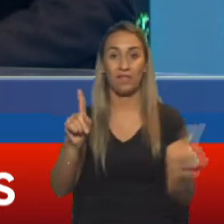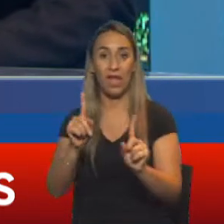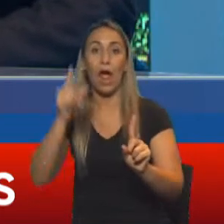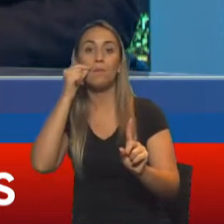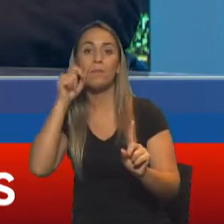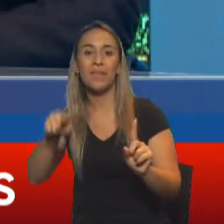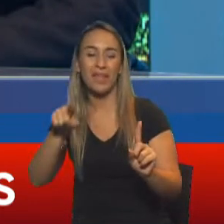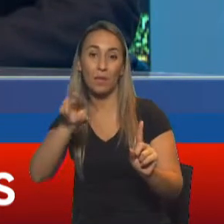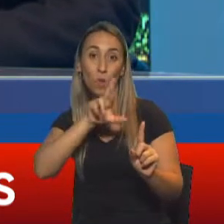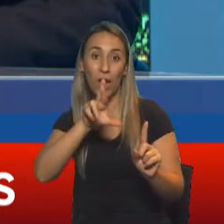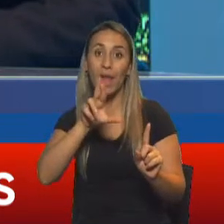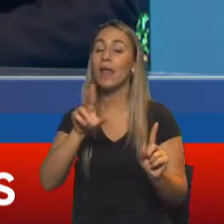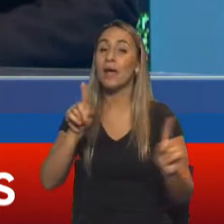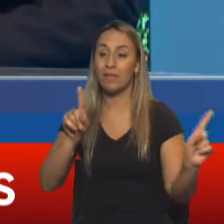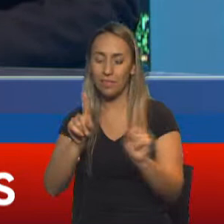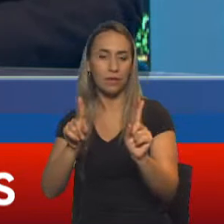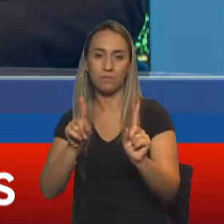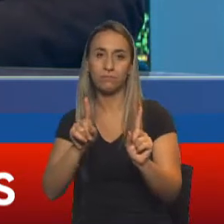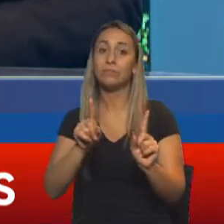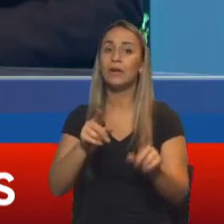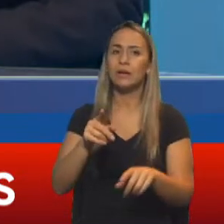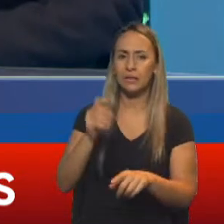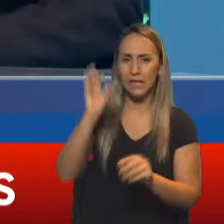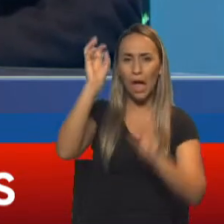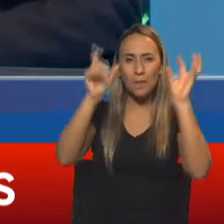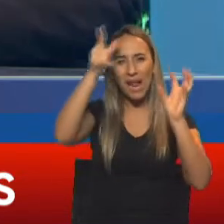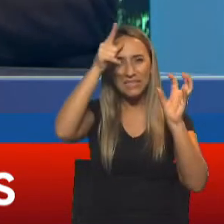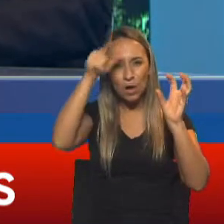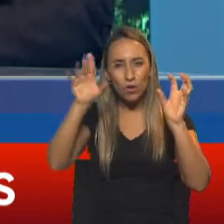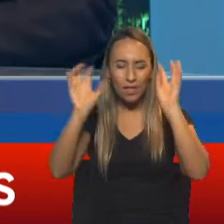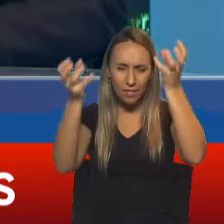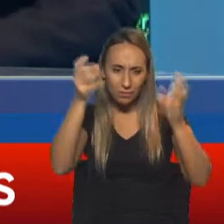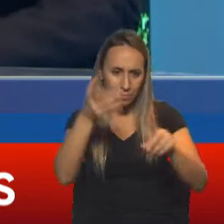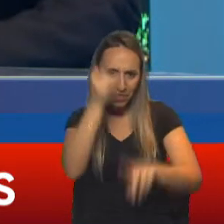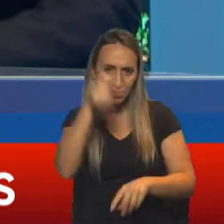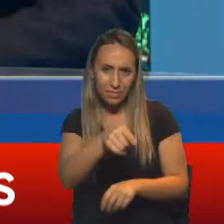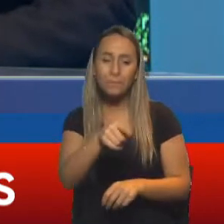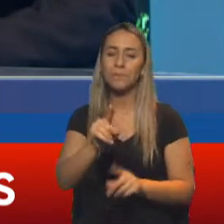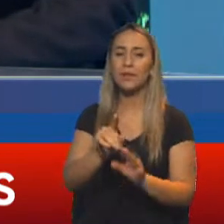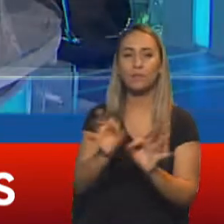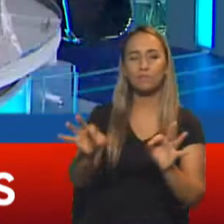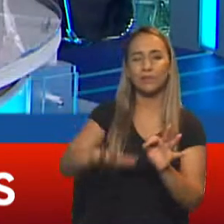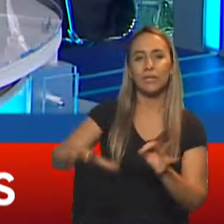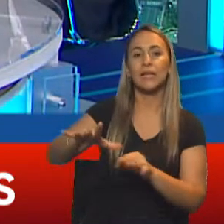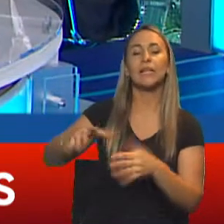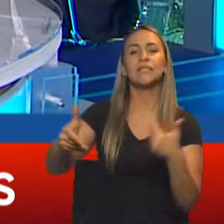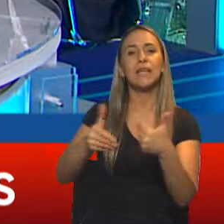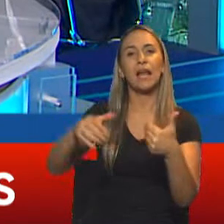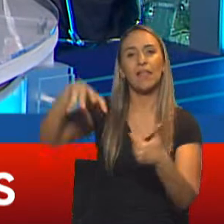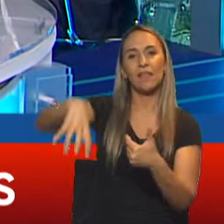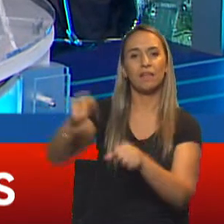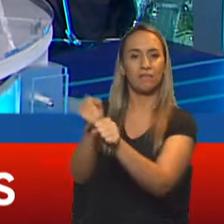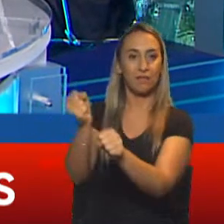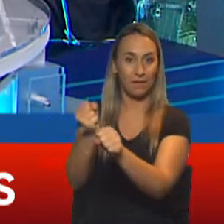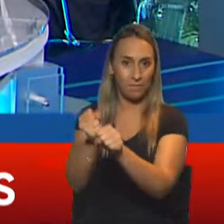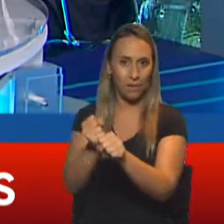Aló. Fue sorprendido por cámaras de seguridad cuando merodeaba por un lugar cercano al trabajo. Por esto fue acusado. Además estaba con